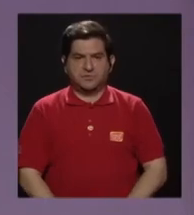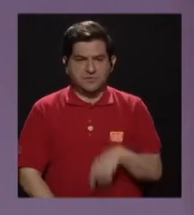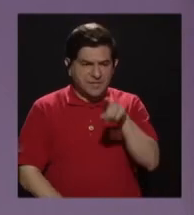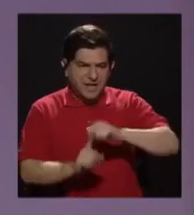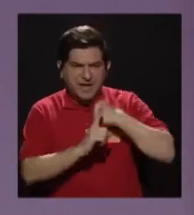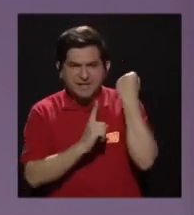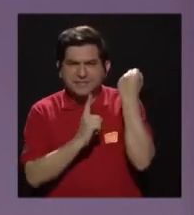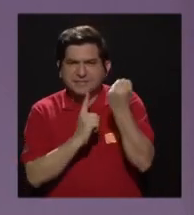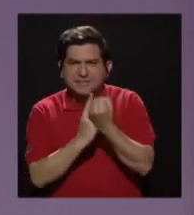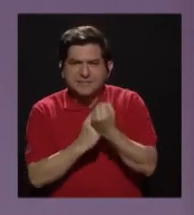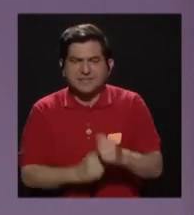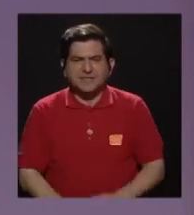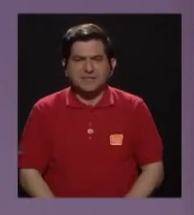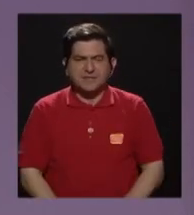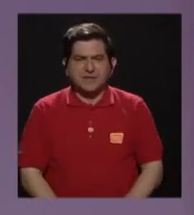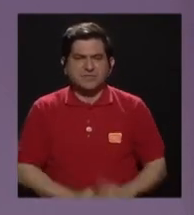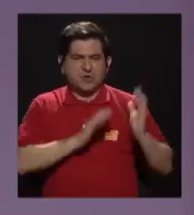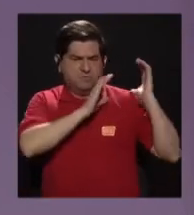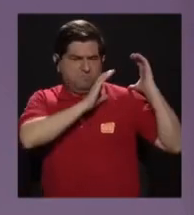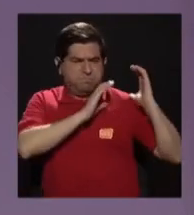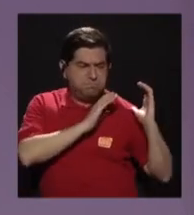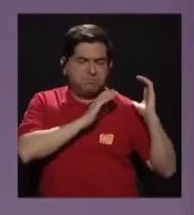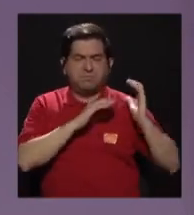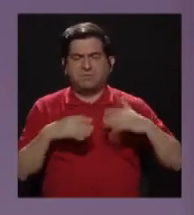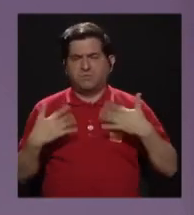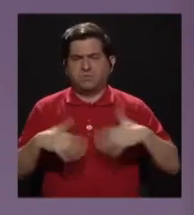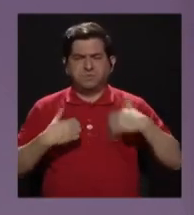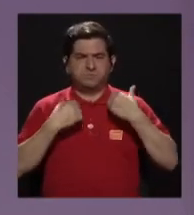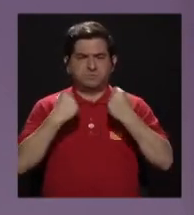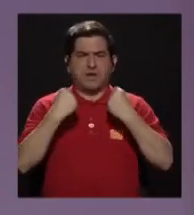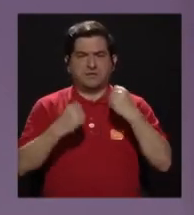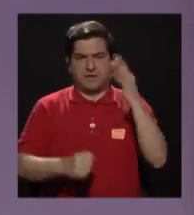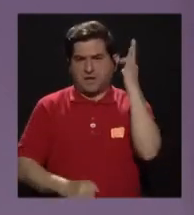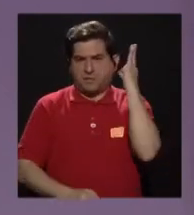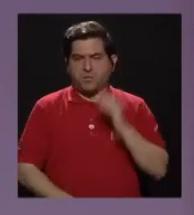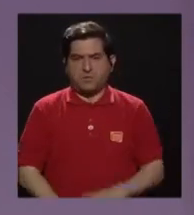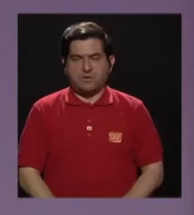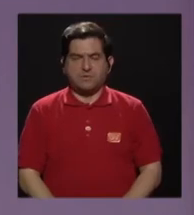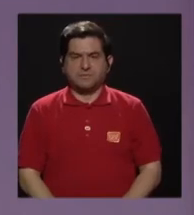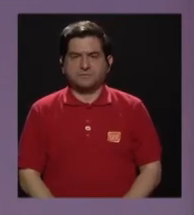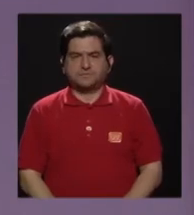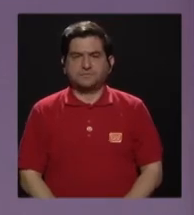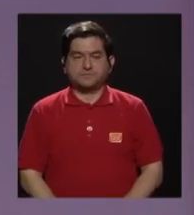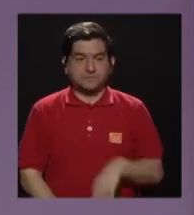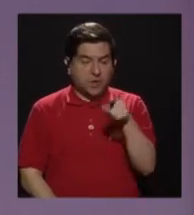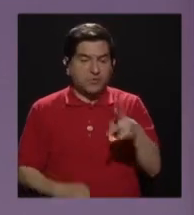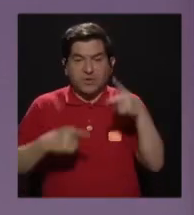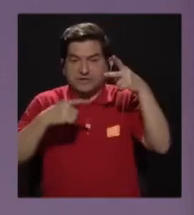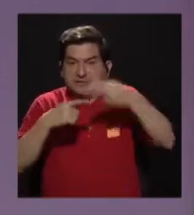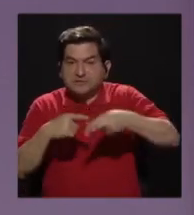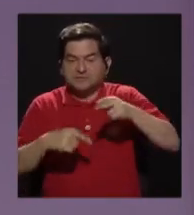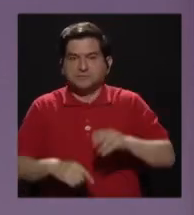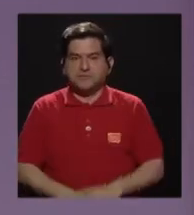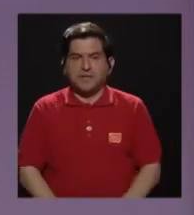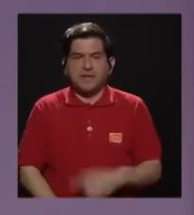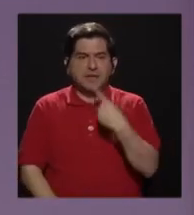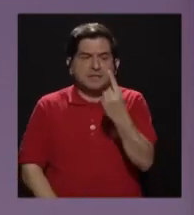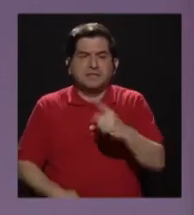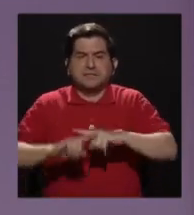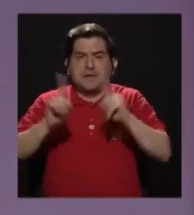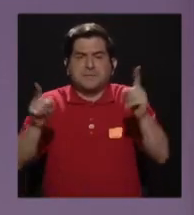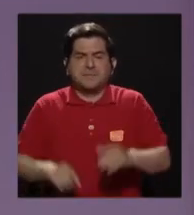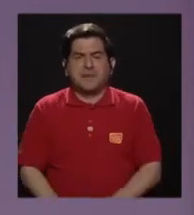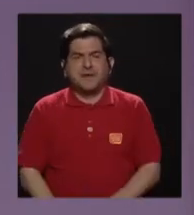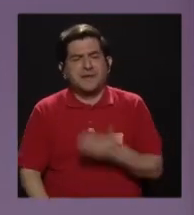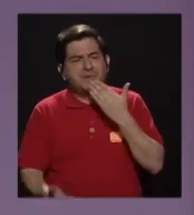un peso fuerte a las mujeres, porque a veces llegan ellas cuando hay que las han despedido, y entonces dice, pero es que era